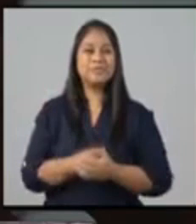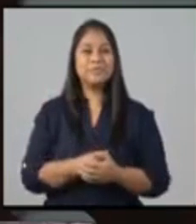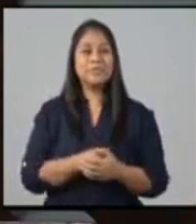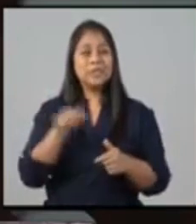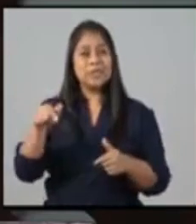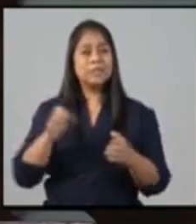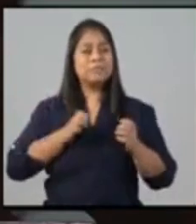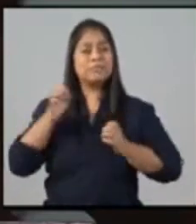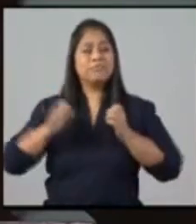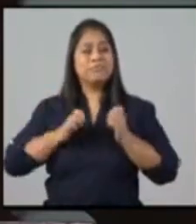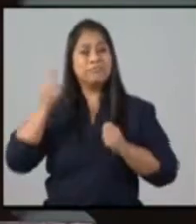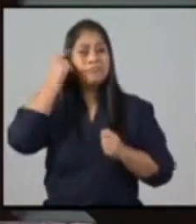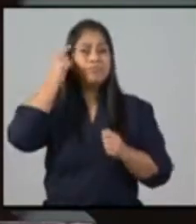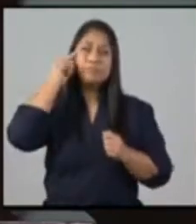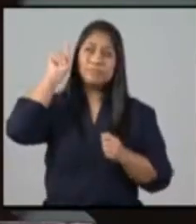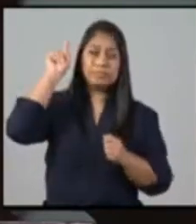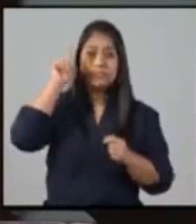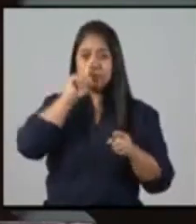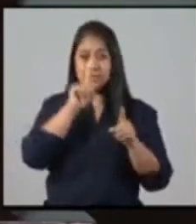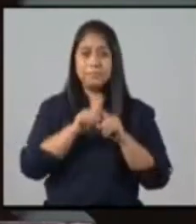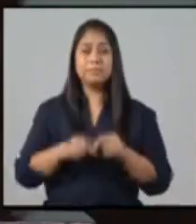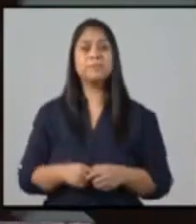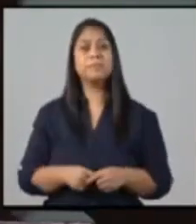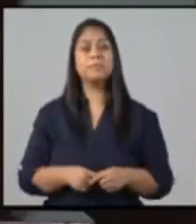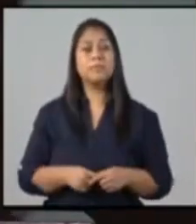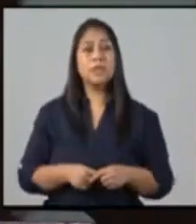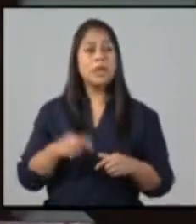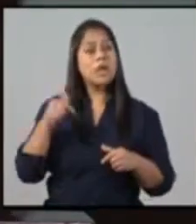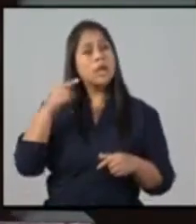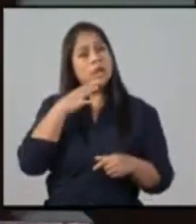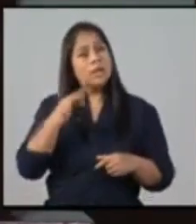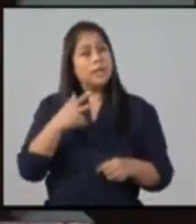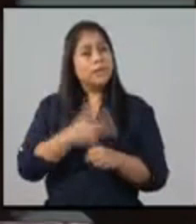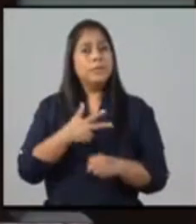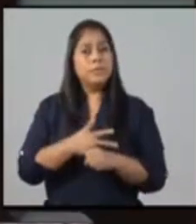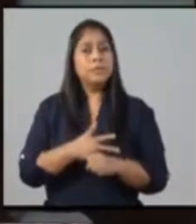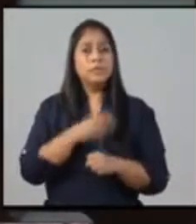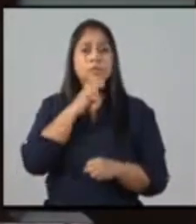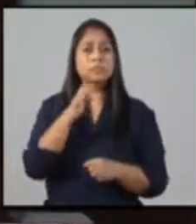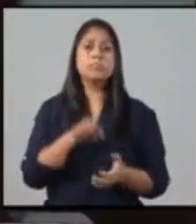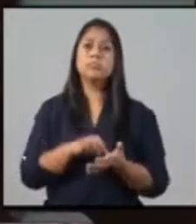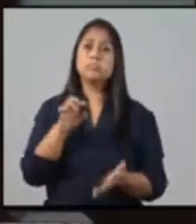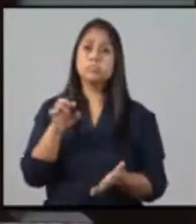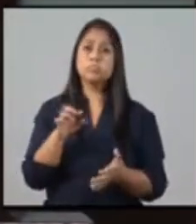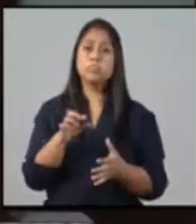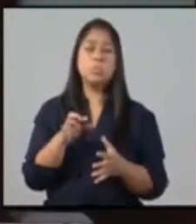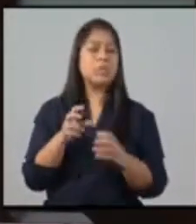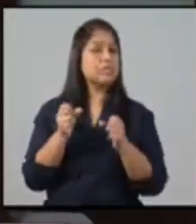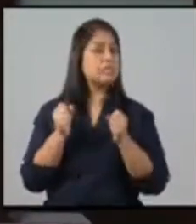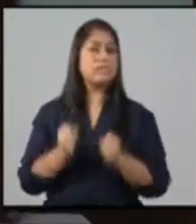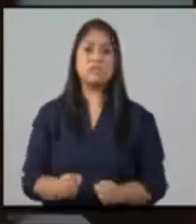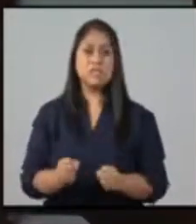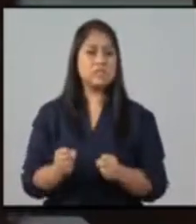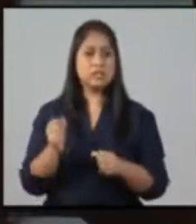emoción pensando en ellos también. La verdad es que Guatemala es un país que es muy difícil pasar por